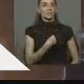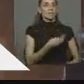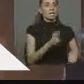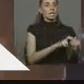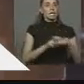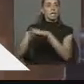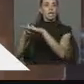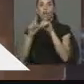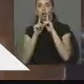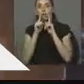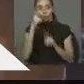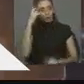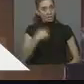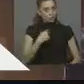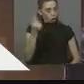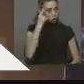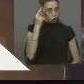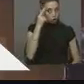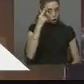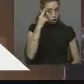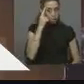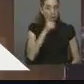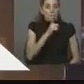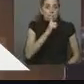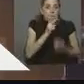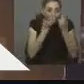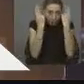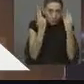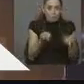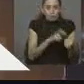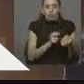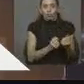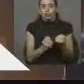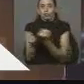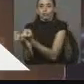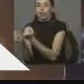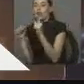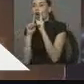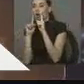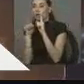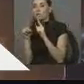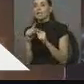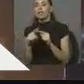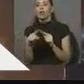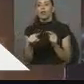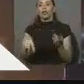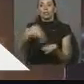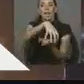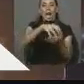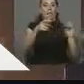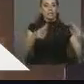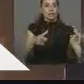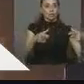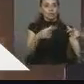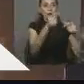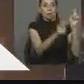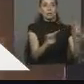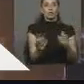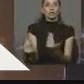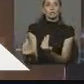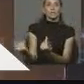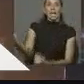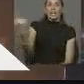la hostería, creen que soy tonta. Hubo que llevarla a la hostería y el resto del pueblo de la ciudad estaba esperando a la señora Tencha.